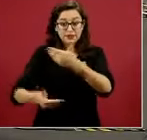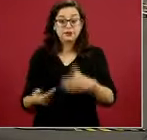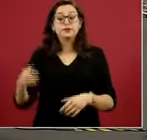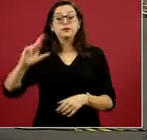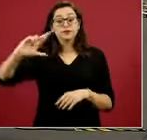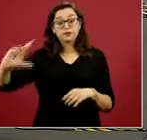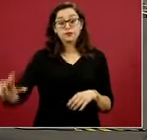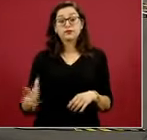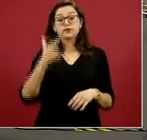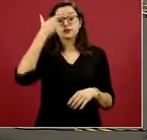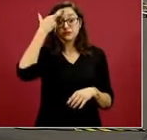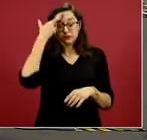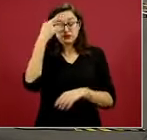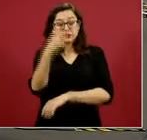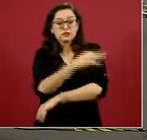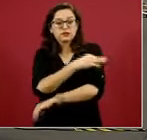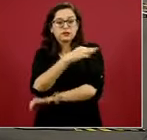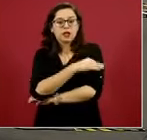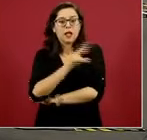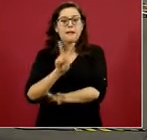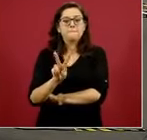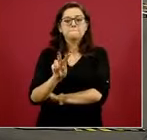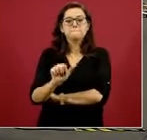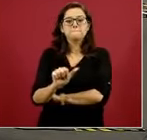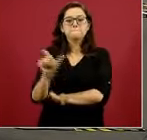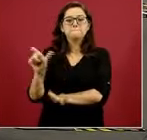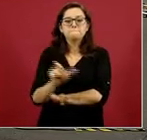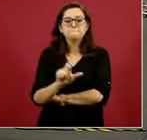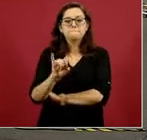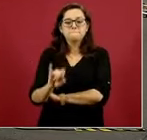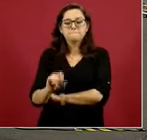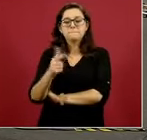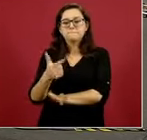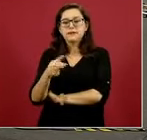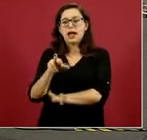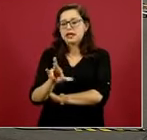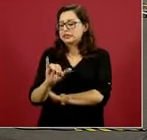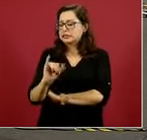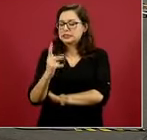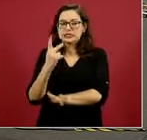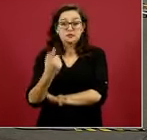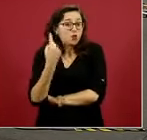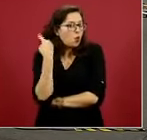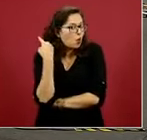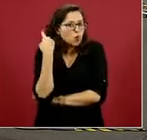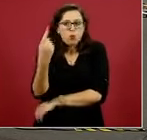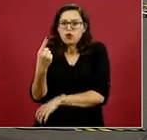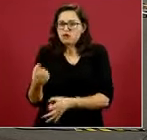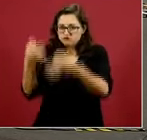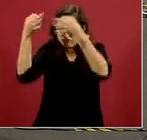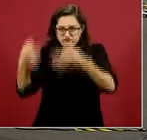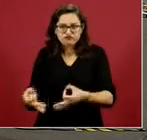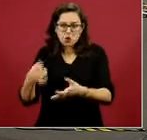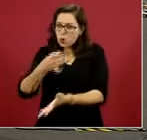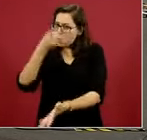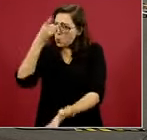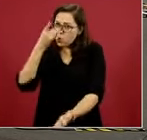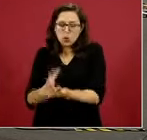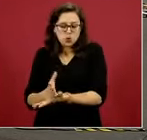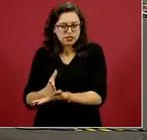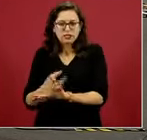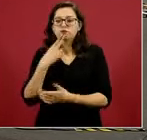que la vacuna Vaxigrip es la vacuna que está y que solamente se ofrece en el sistema público de atención.